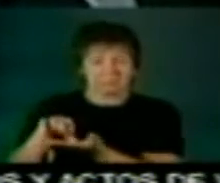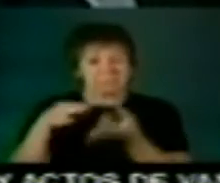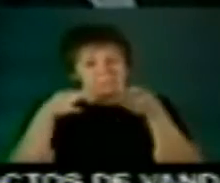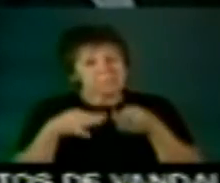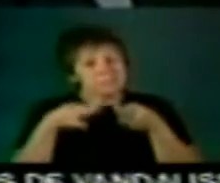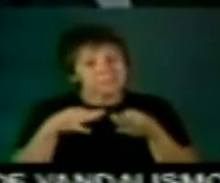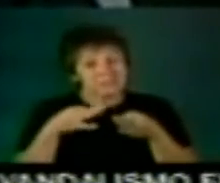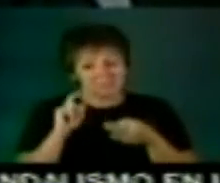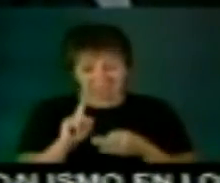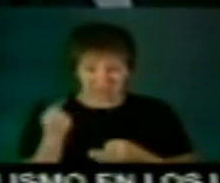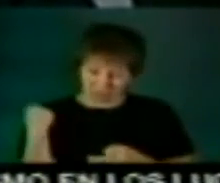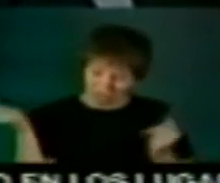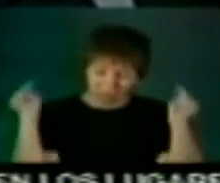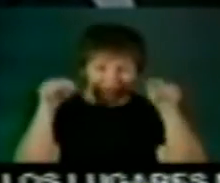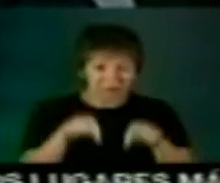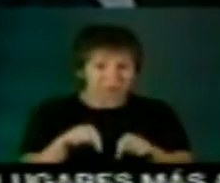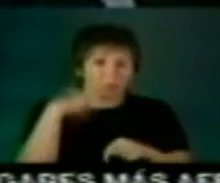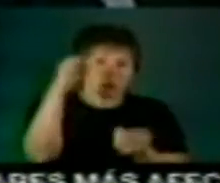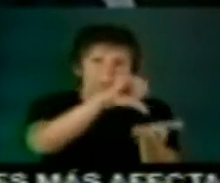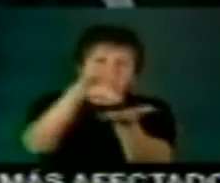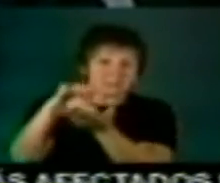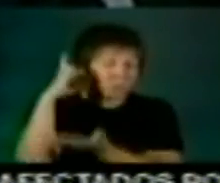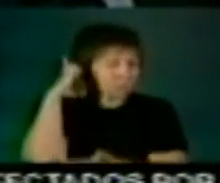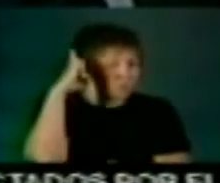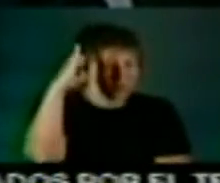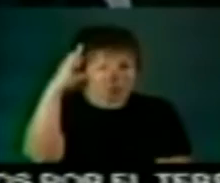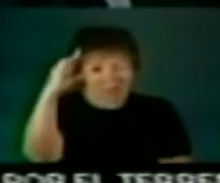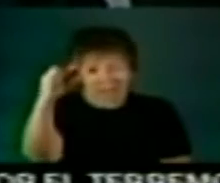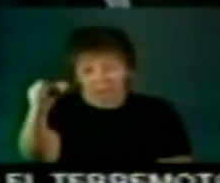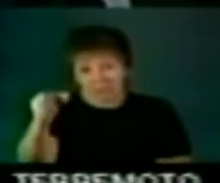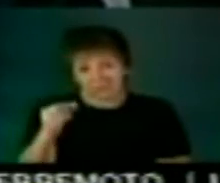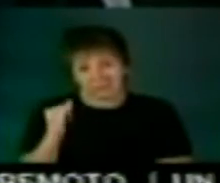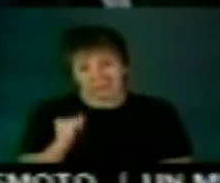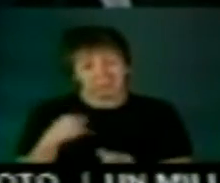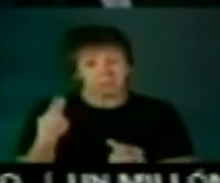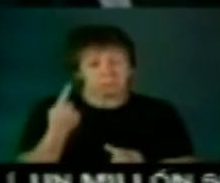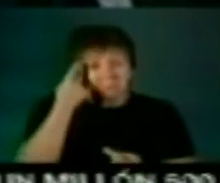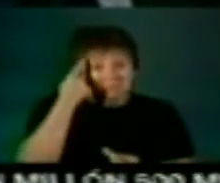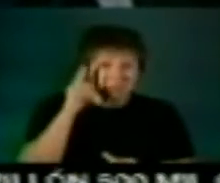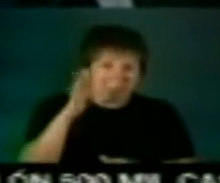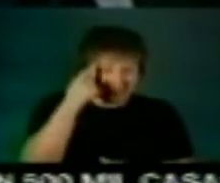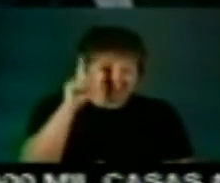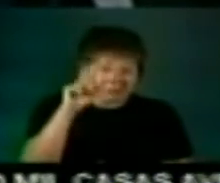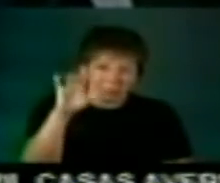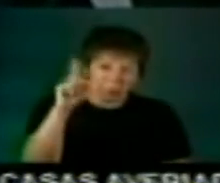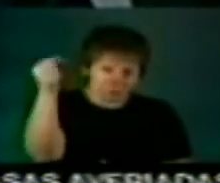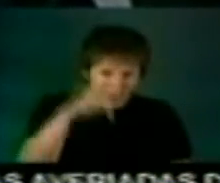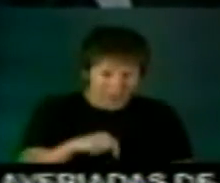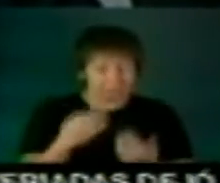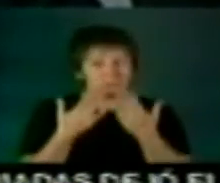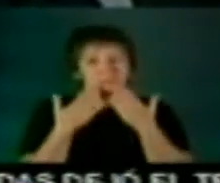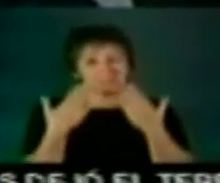especialmente de aquellos que han venido desde muy lejos, casi inesperadamente. Muchas